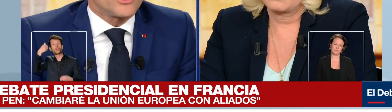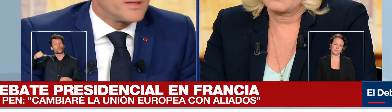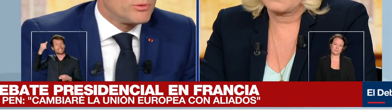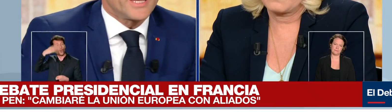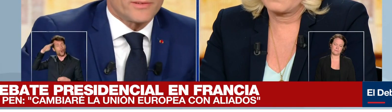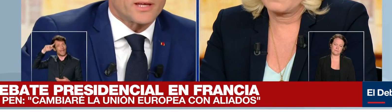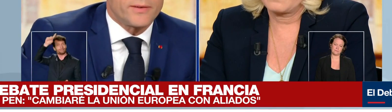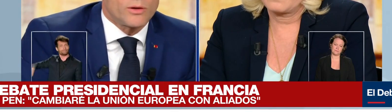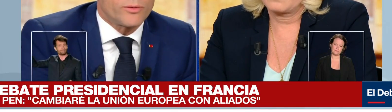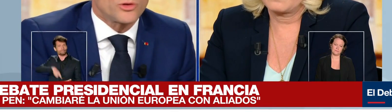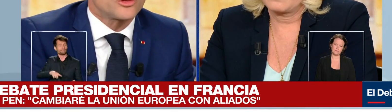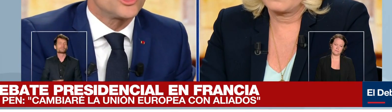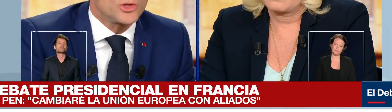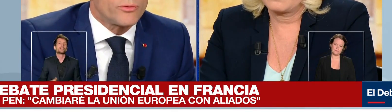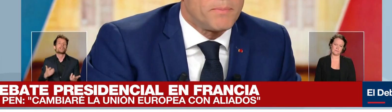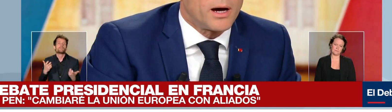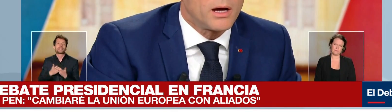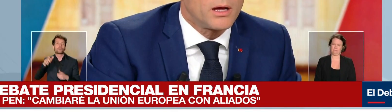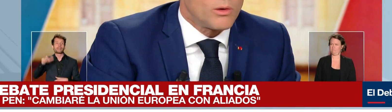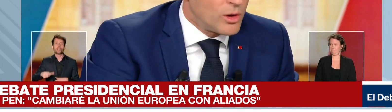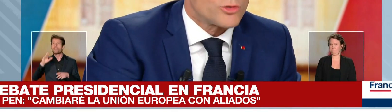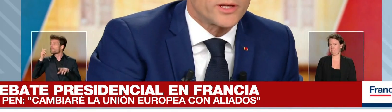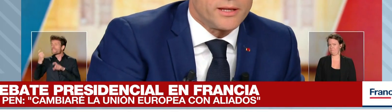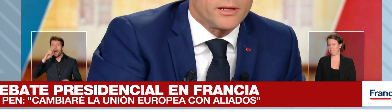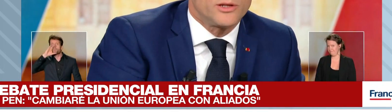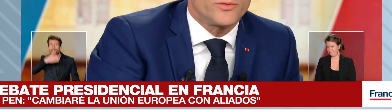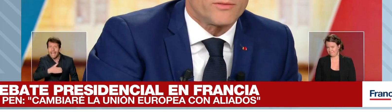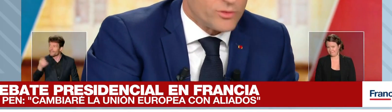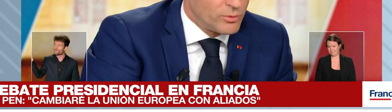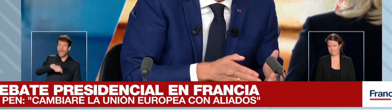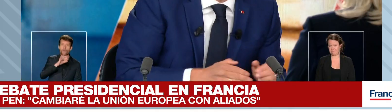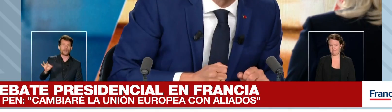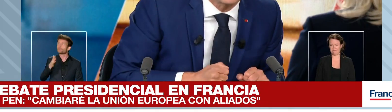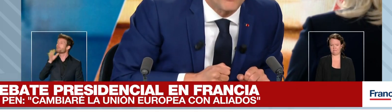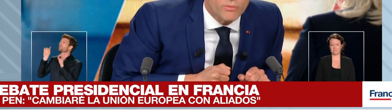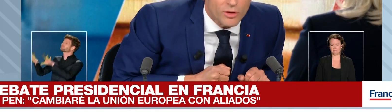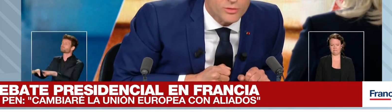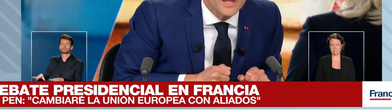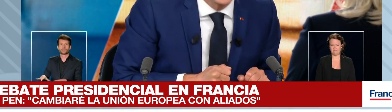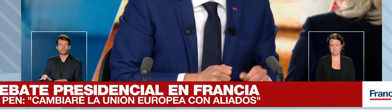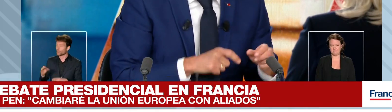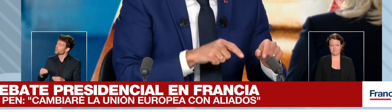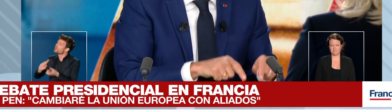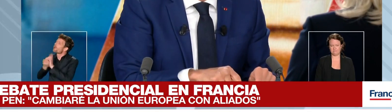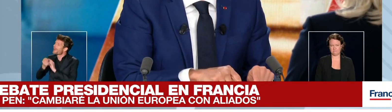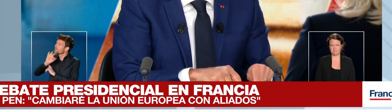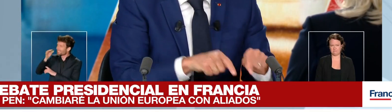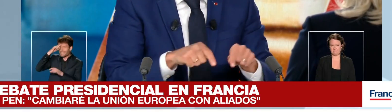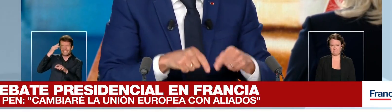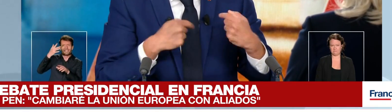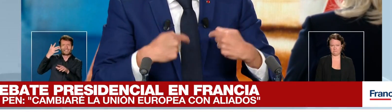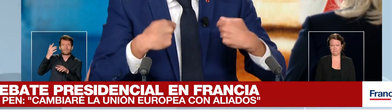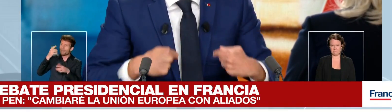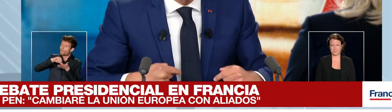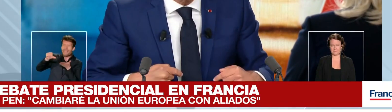europeo. Porque usted no puede decir que cuando un búlgaro venga a trabajar en Francia, no puedo decir que quiero que se vaya o que pague sus impuestos en